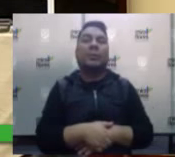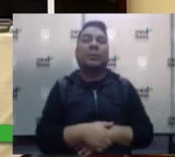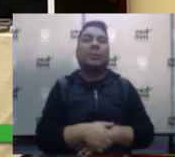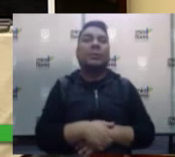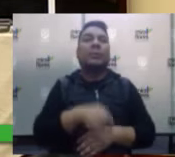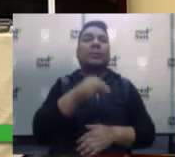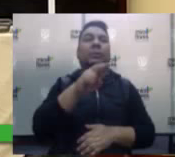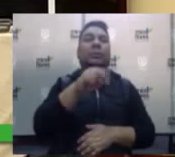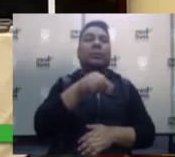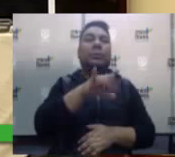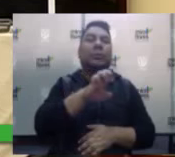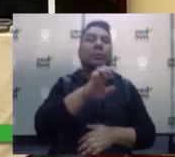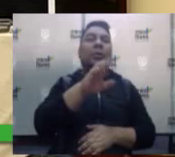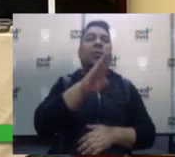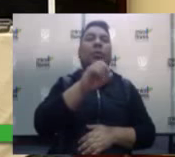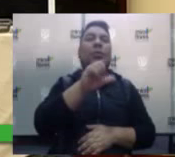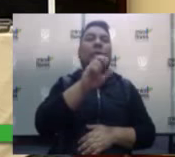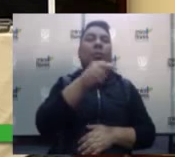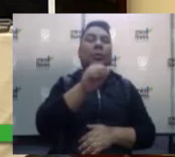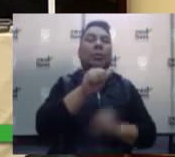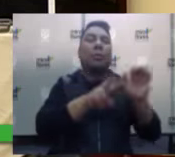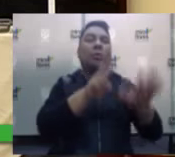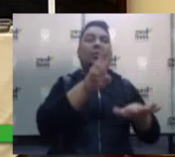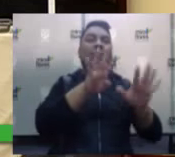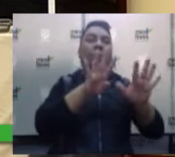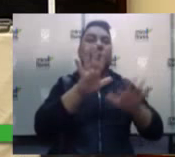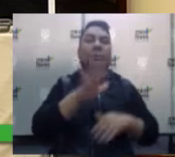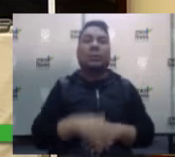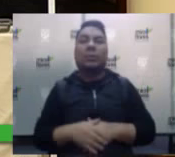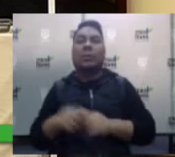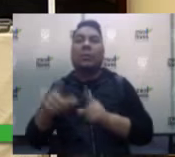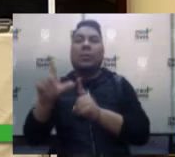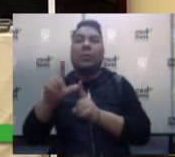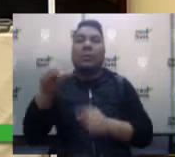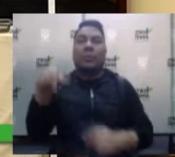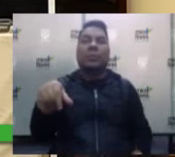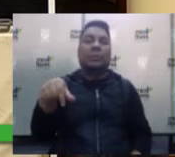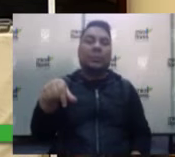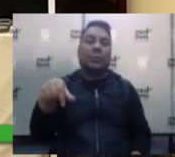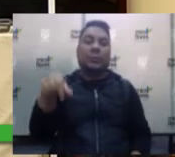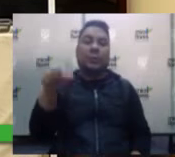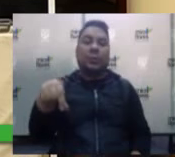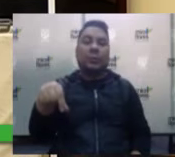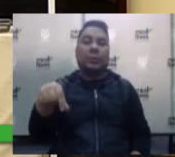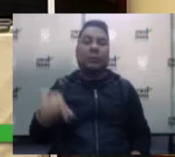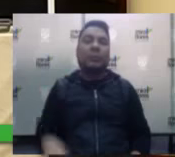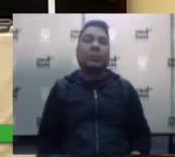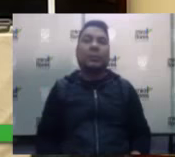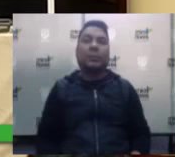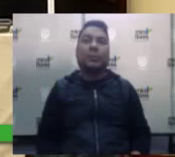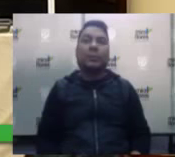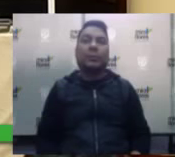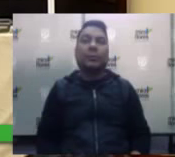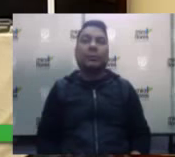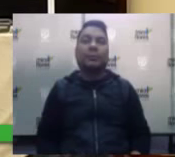Boloña, cuadra 12, frente al 1295. Q, letra Q. Solidaridad